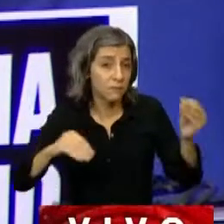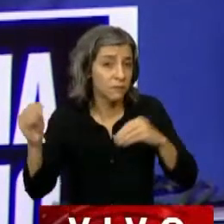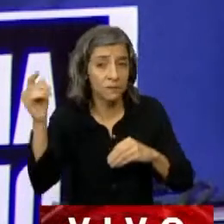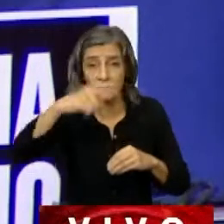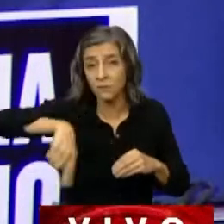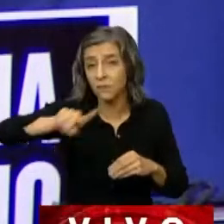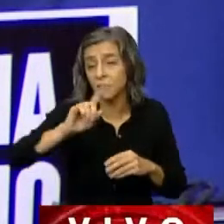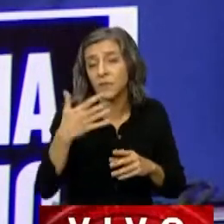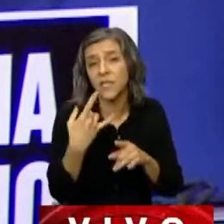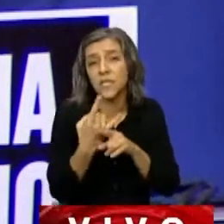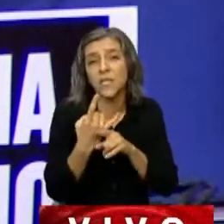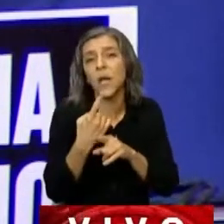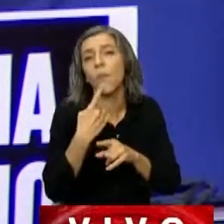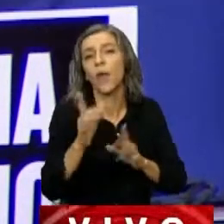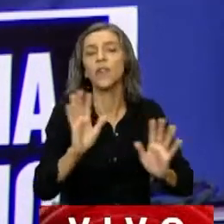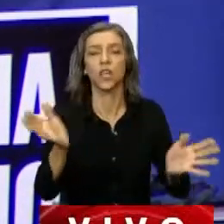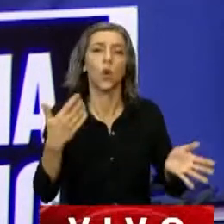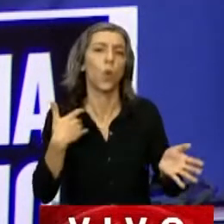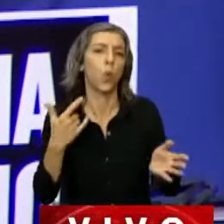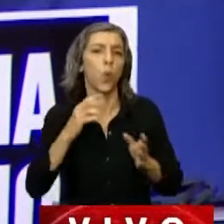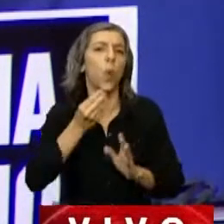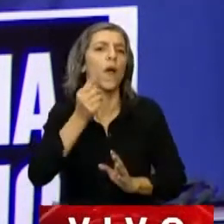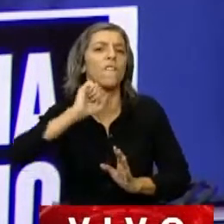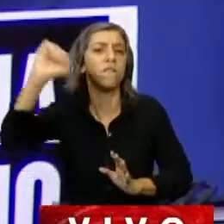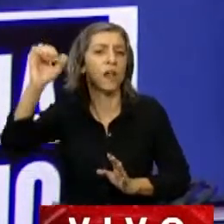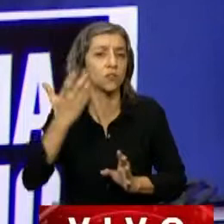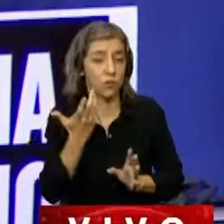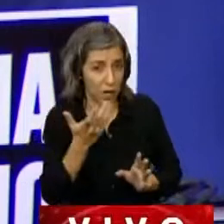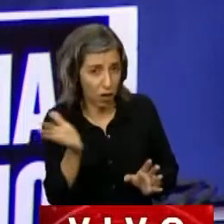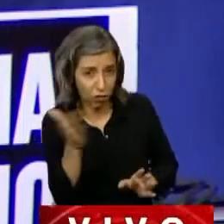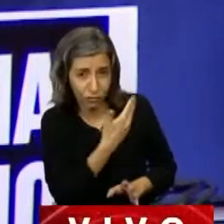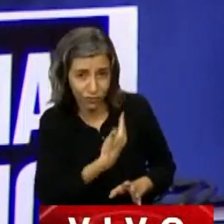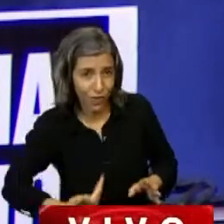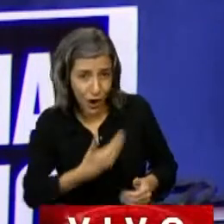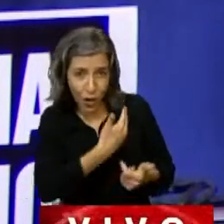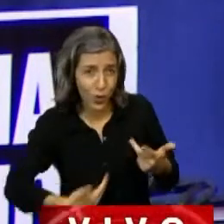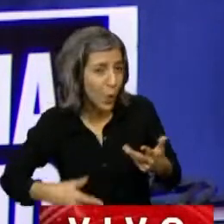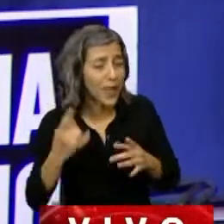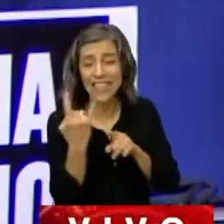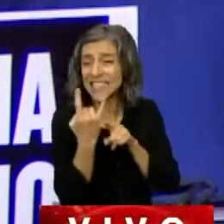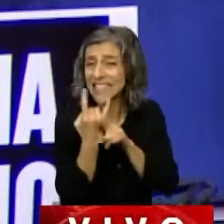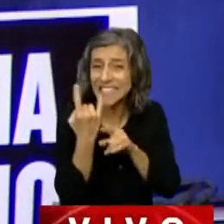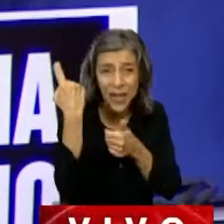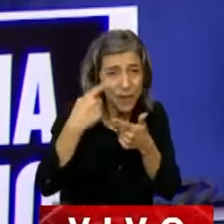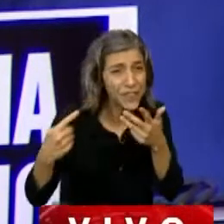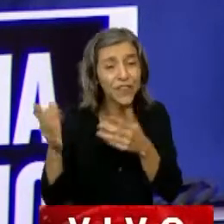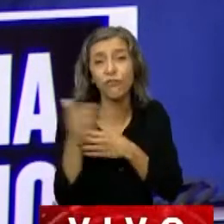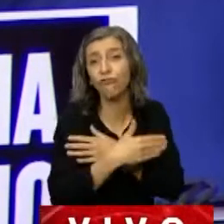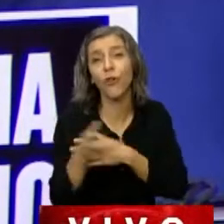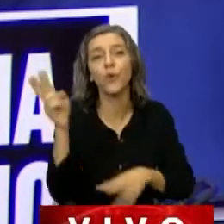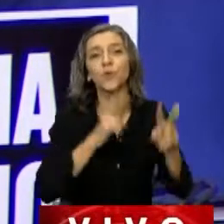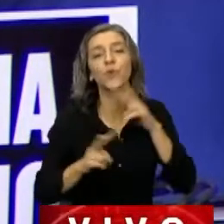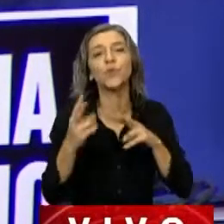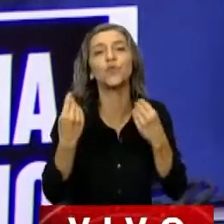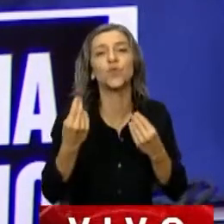han utilizado la inflación como un mecanismo de confiscación y de traslado de recursos de los trabajadores y de los jubilados a